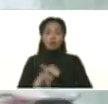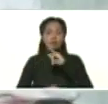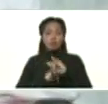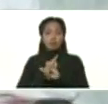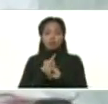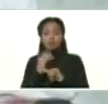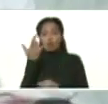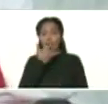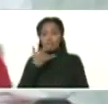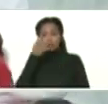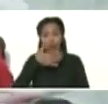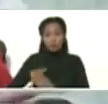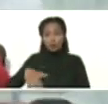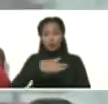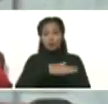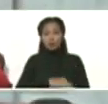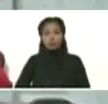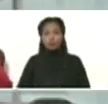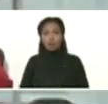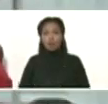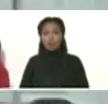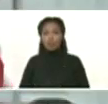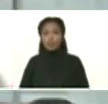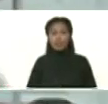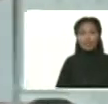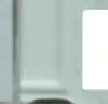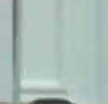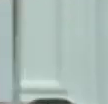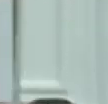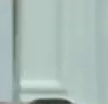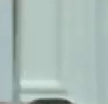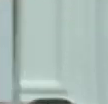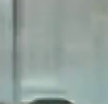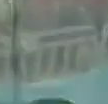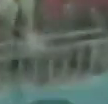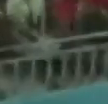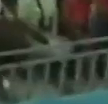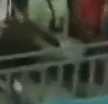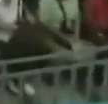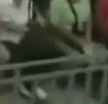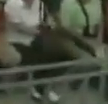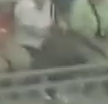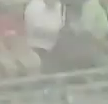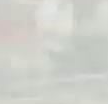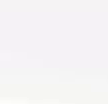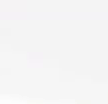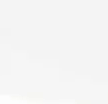Internacional de Pueblos Afrodescendientes. Volvemos.